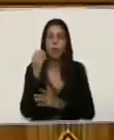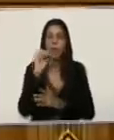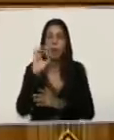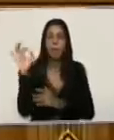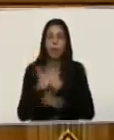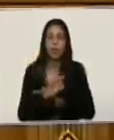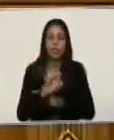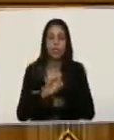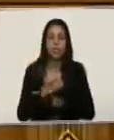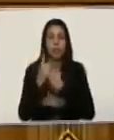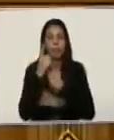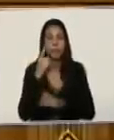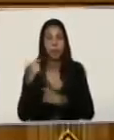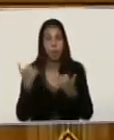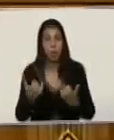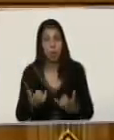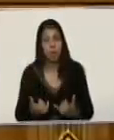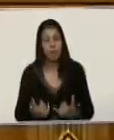40% hoy en día.